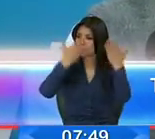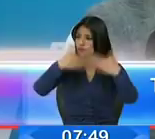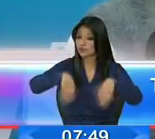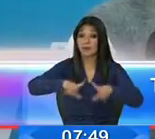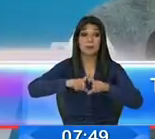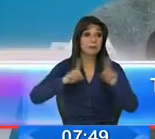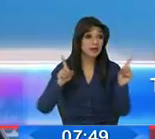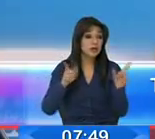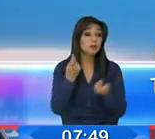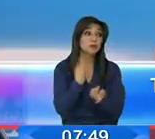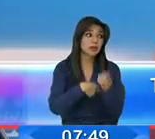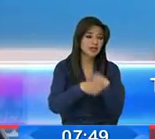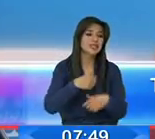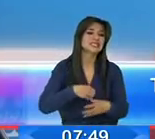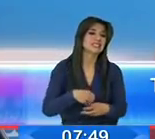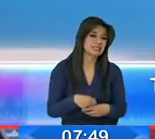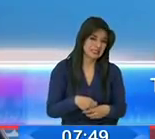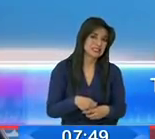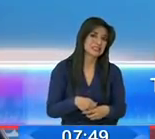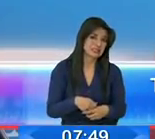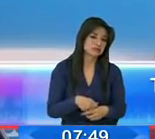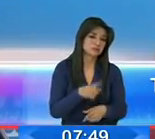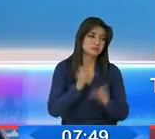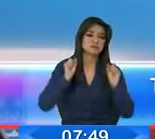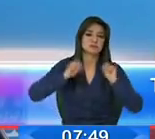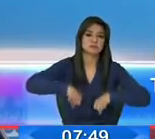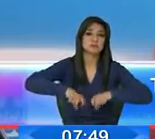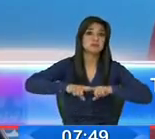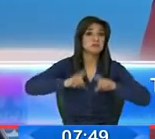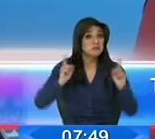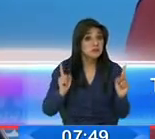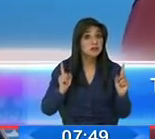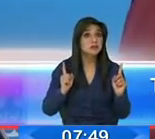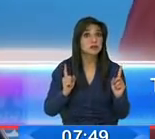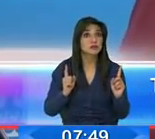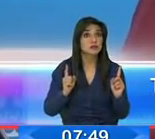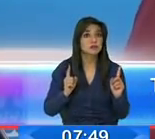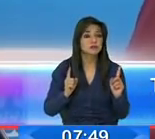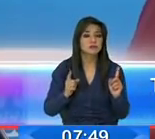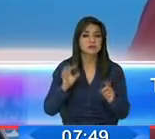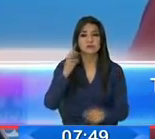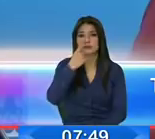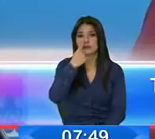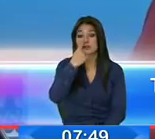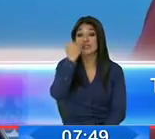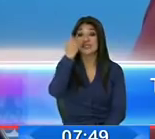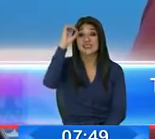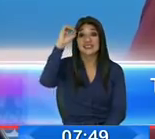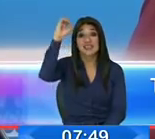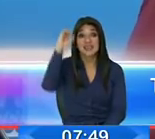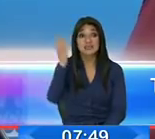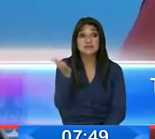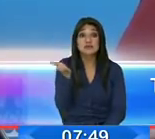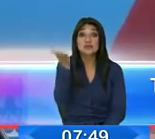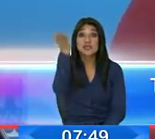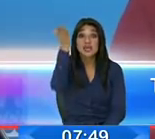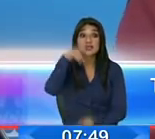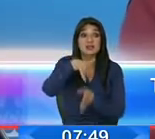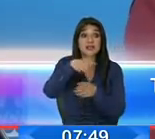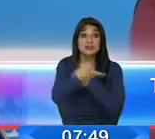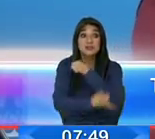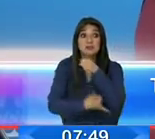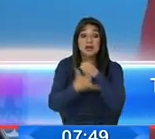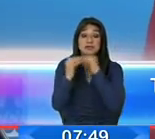sí ocurriría de todas maneras, porque eso ya se puede. Pero de todas maneras, a unas tasas de interés tan altas, a un riesgo país tan